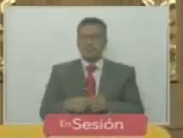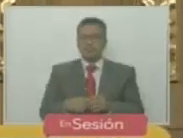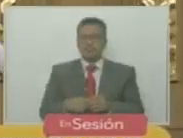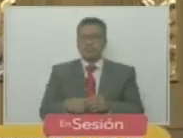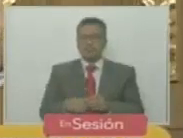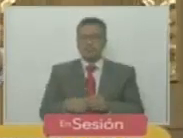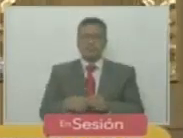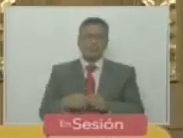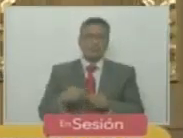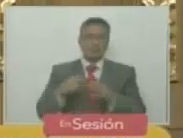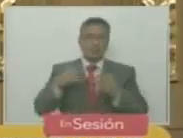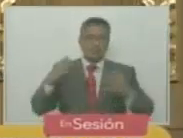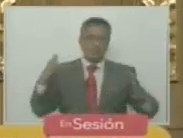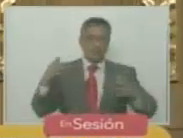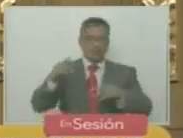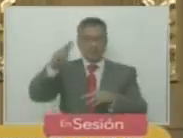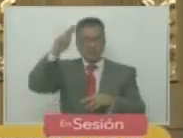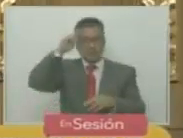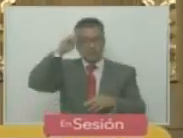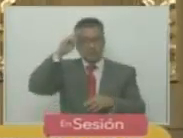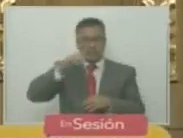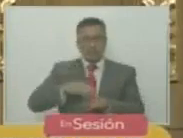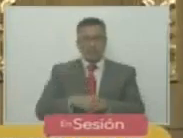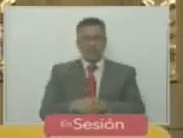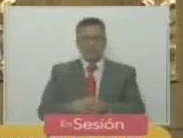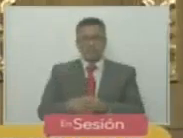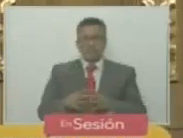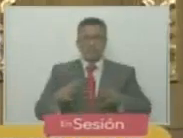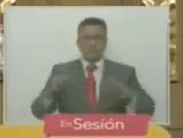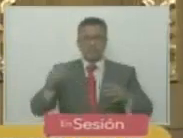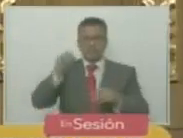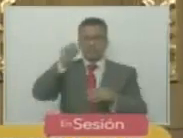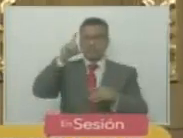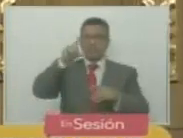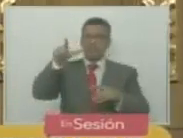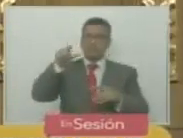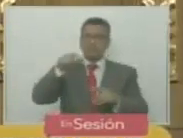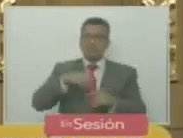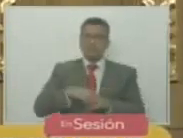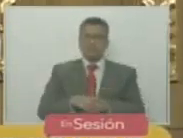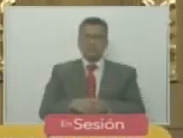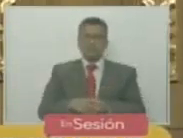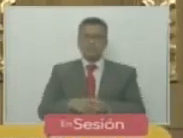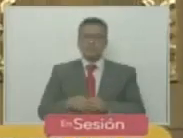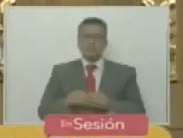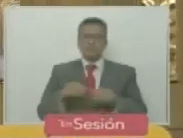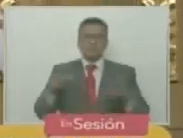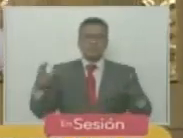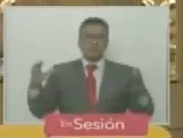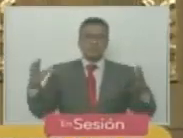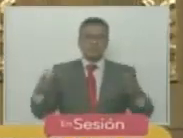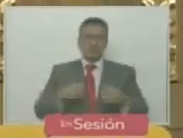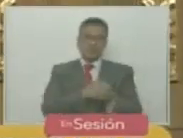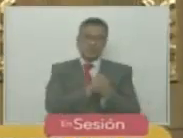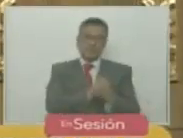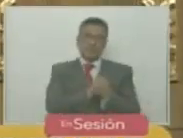el inmenso respeto, la admiración, el inconmensurable